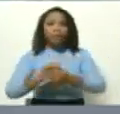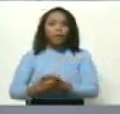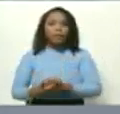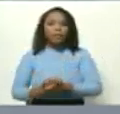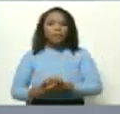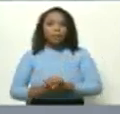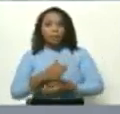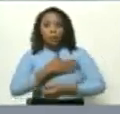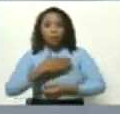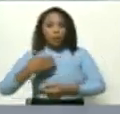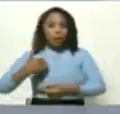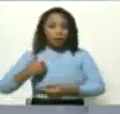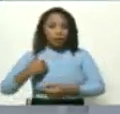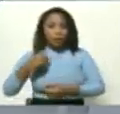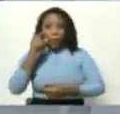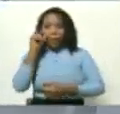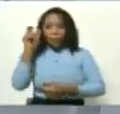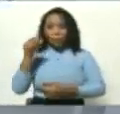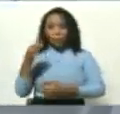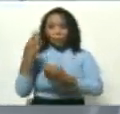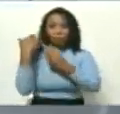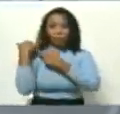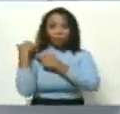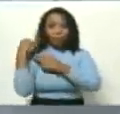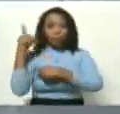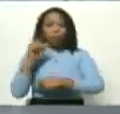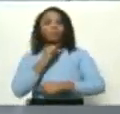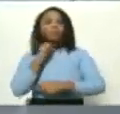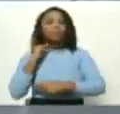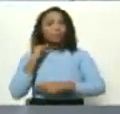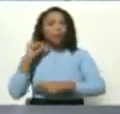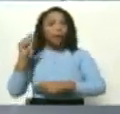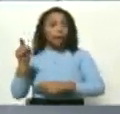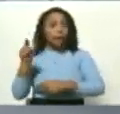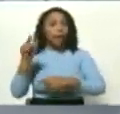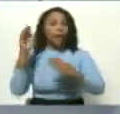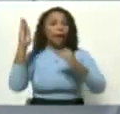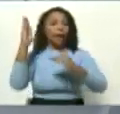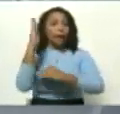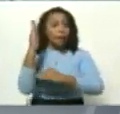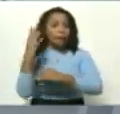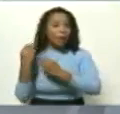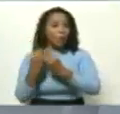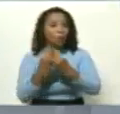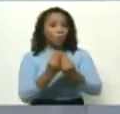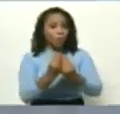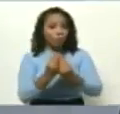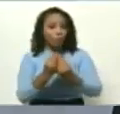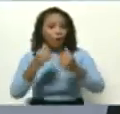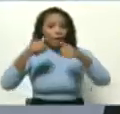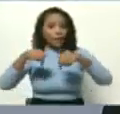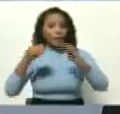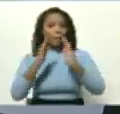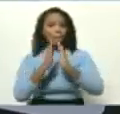Cardenal Baltasar Porra y todo la iglesia que lo acompañará pues en esta misa y en el